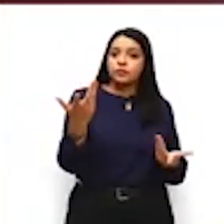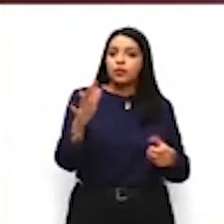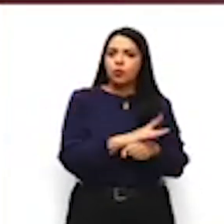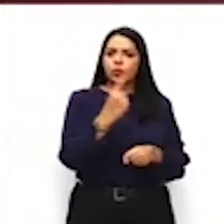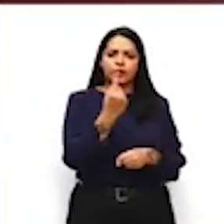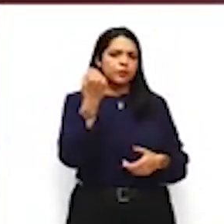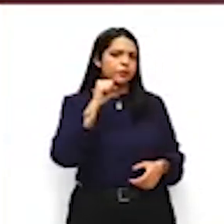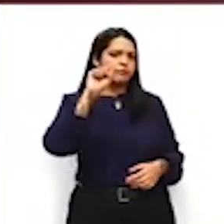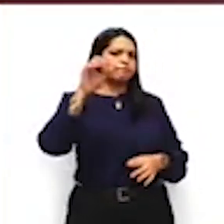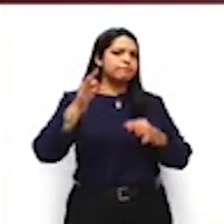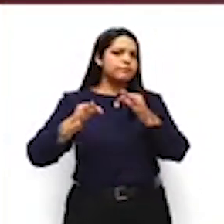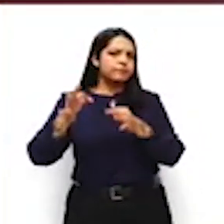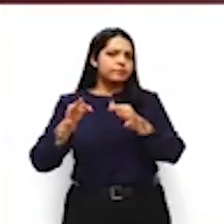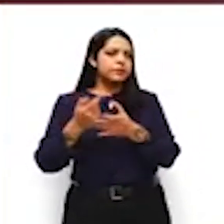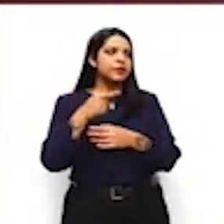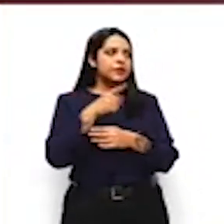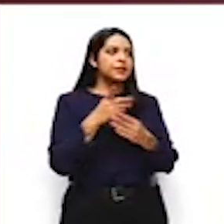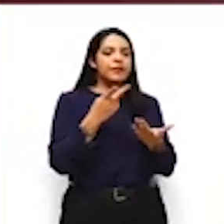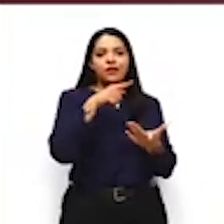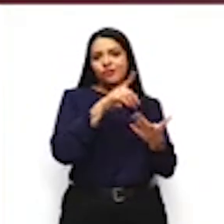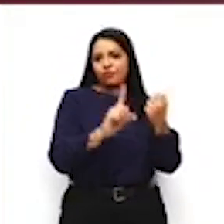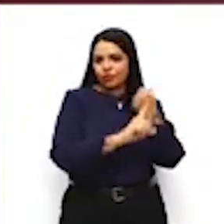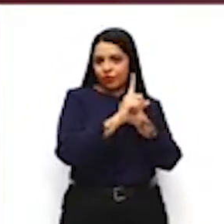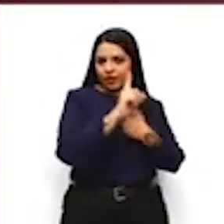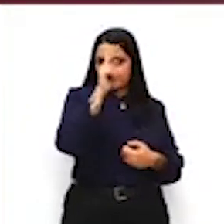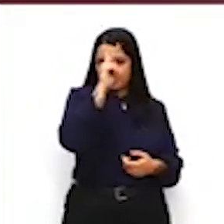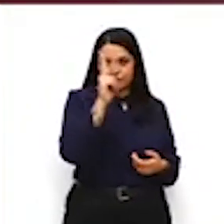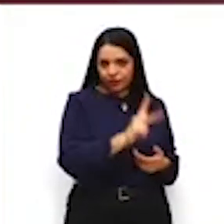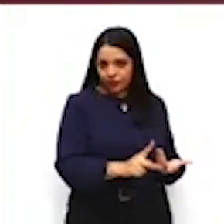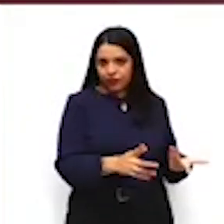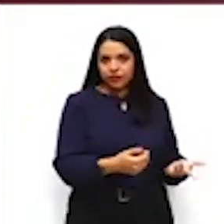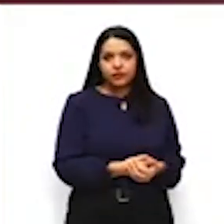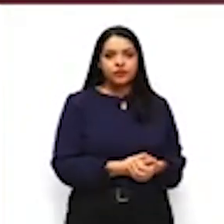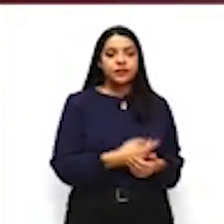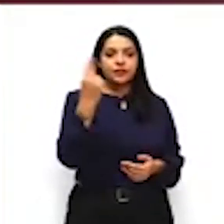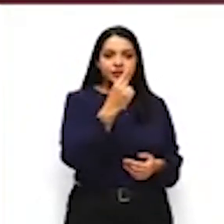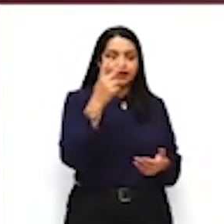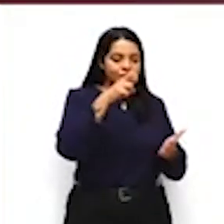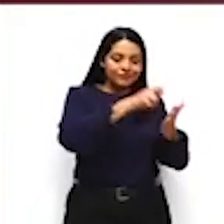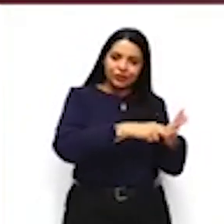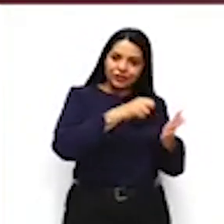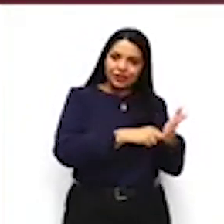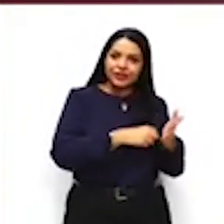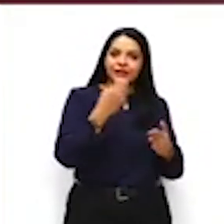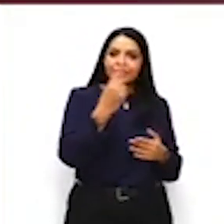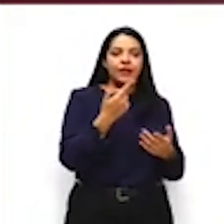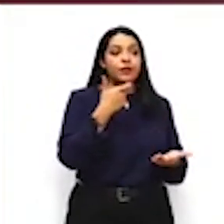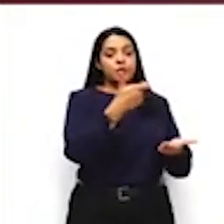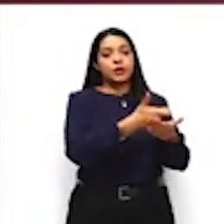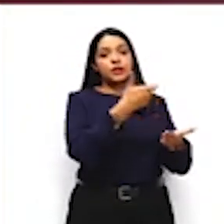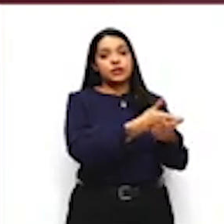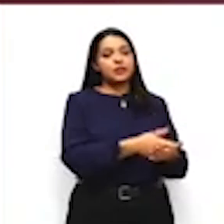Judicial estaba muy corrompido y ahí no había llegado la austeridad, ahí los salarios